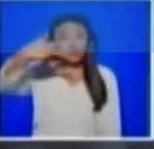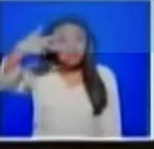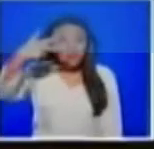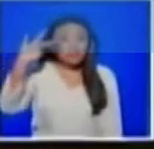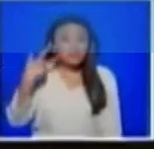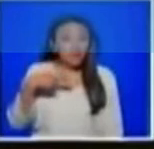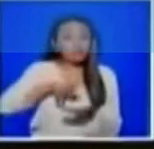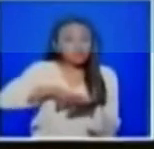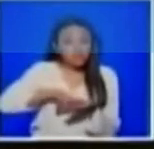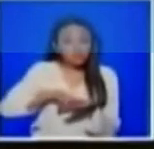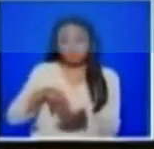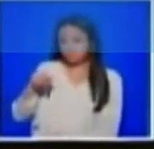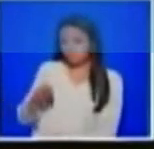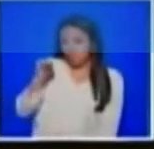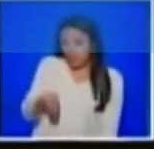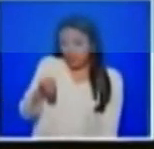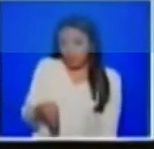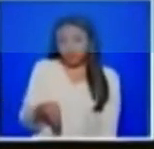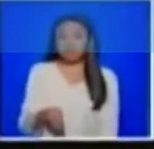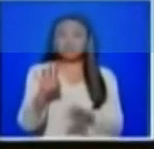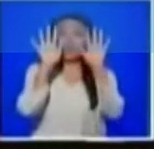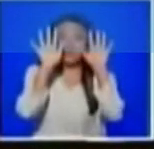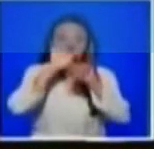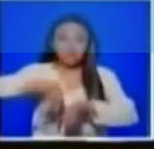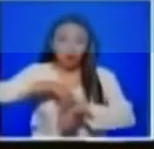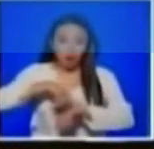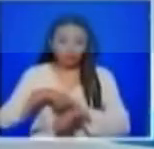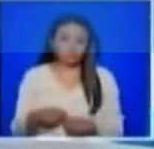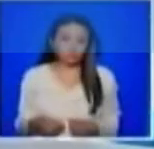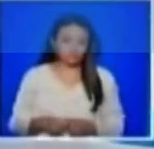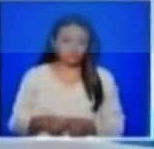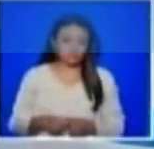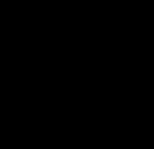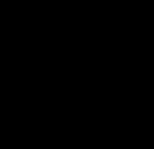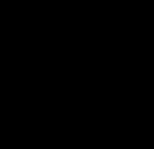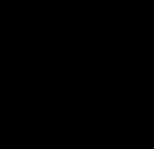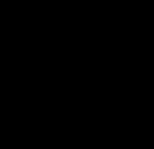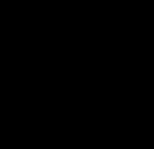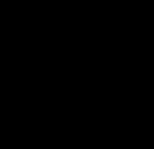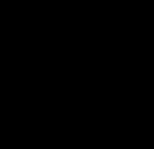Y solo este martes duró casi 10 horas. 137 a